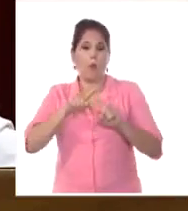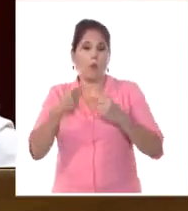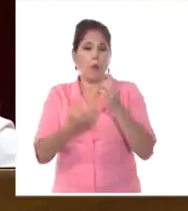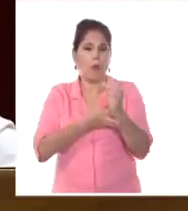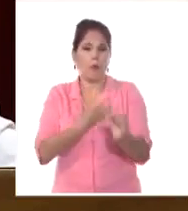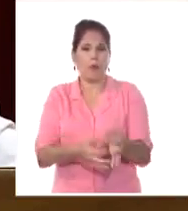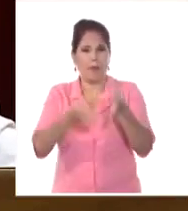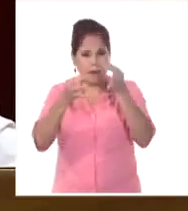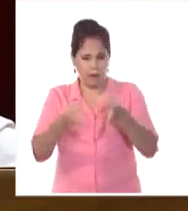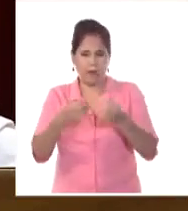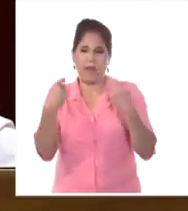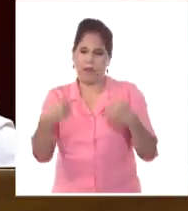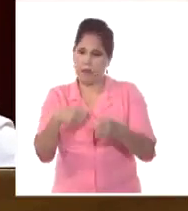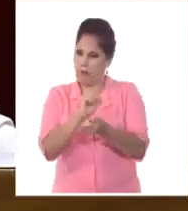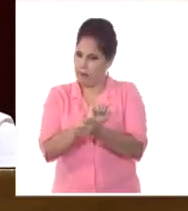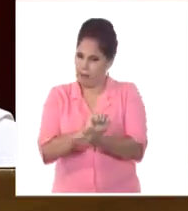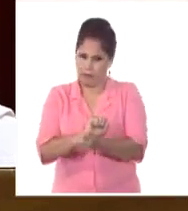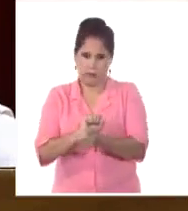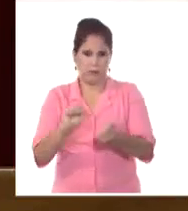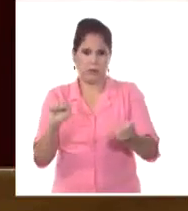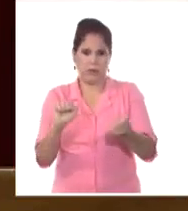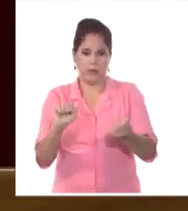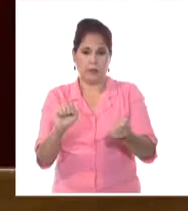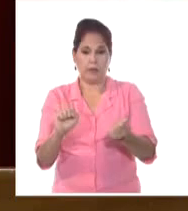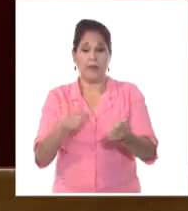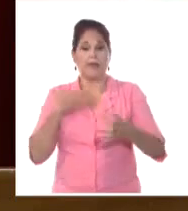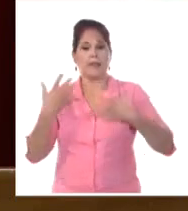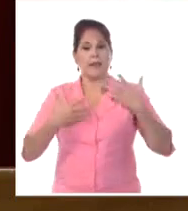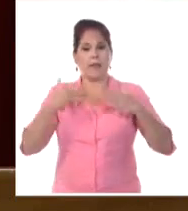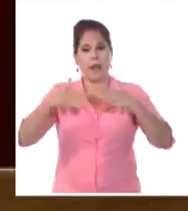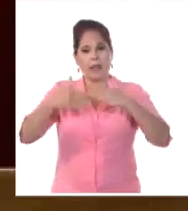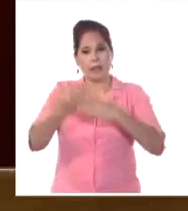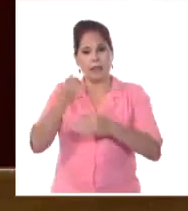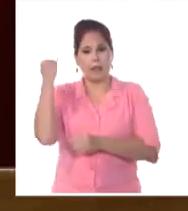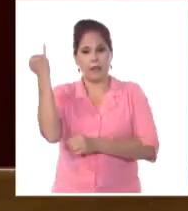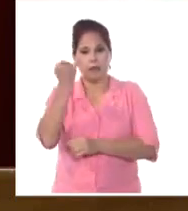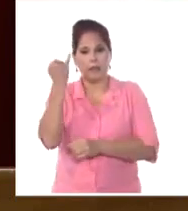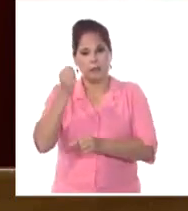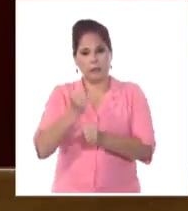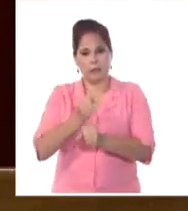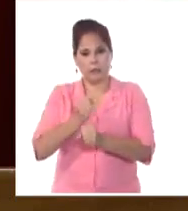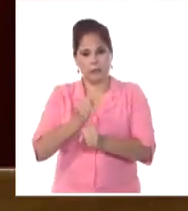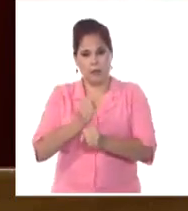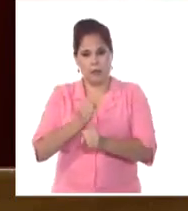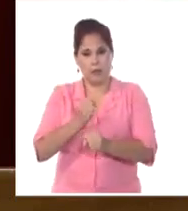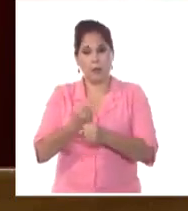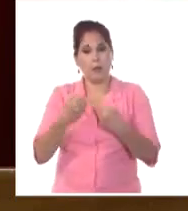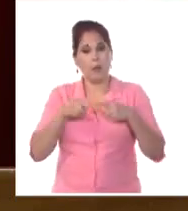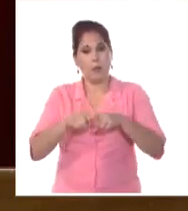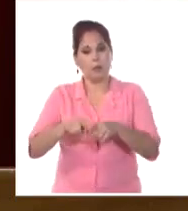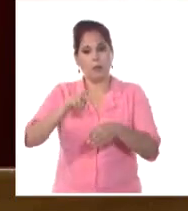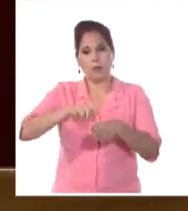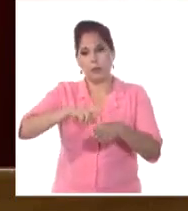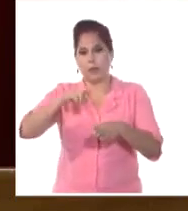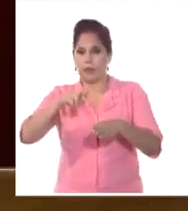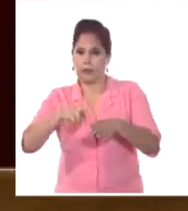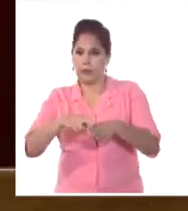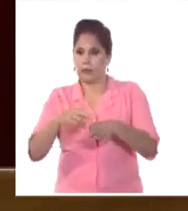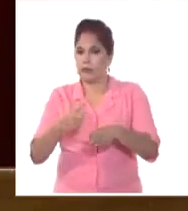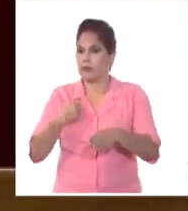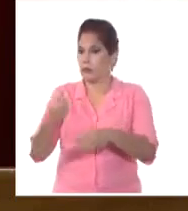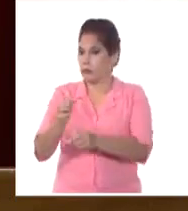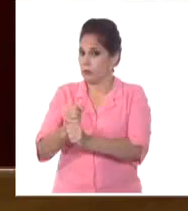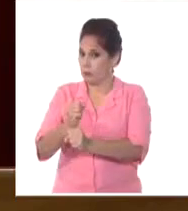verdadera emancipación. Celebrar el Día Internacional de los Trabajadores junto a representantes de la clase